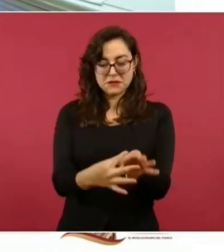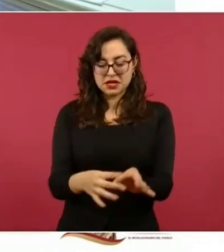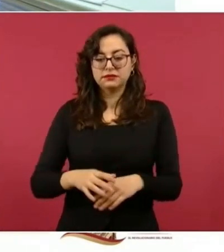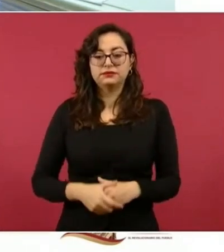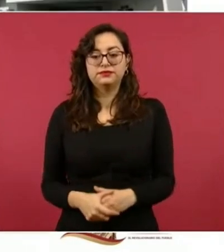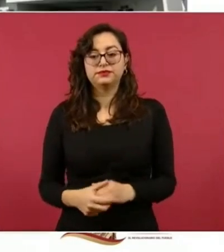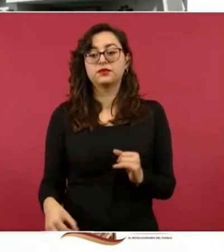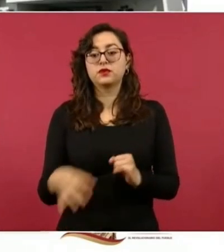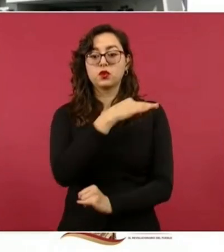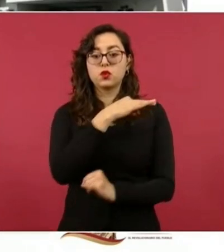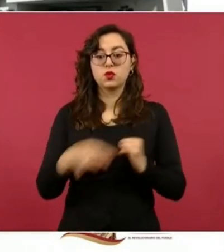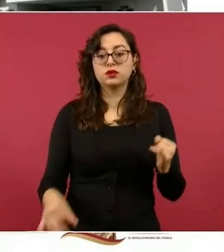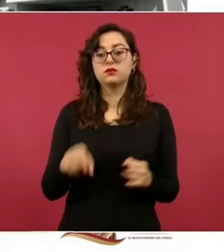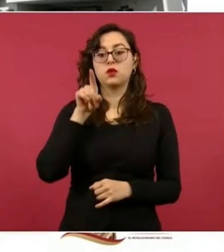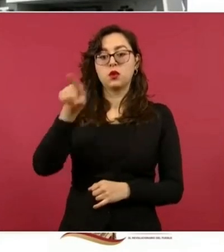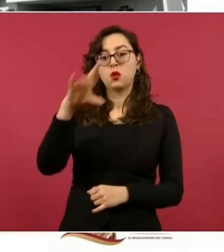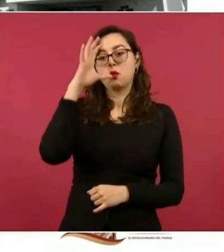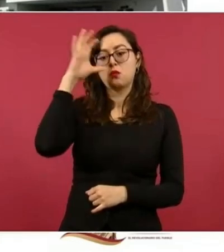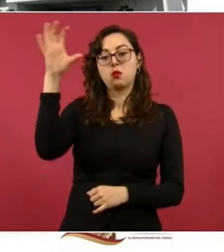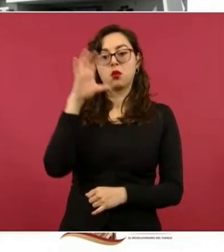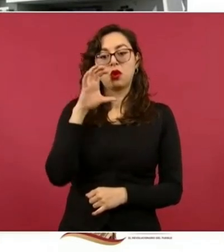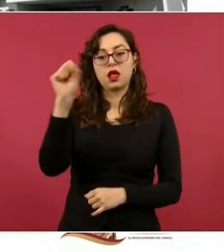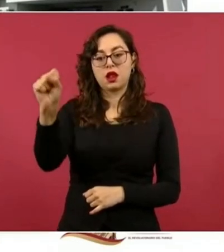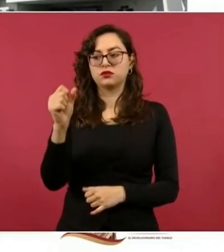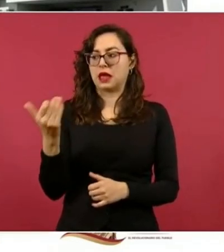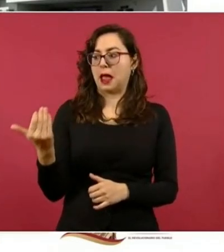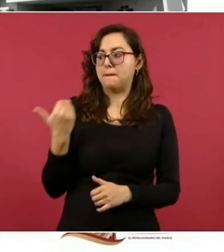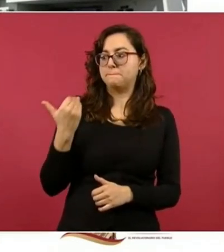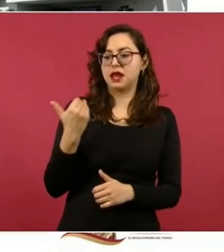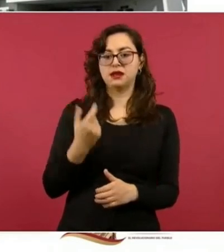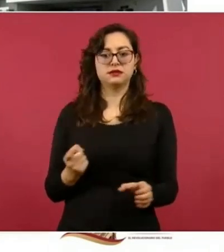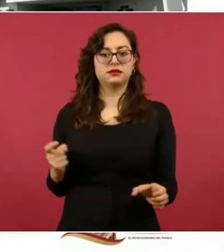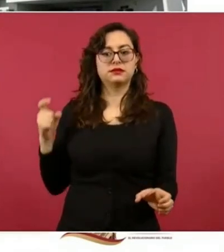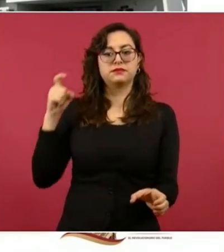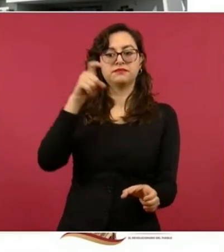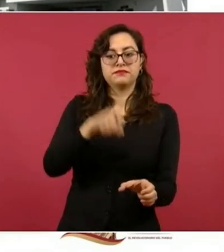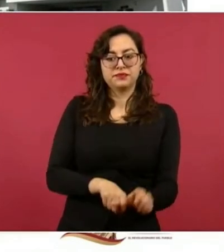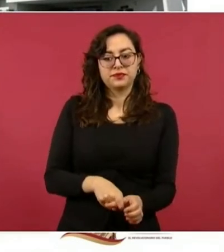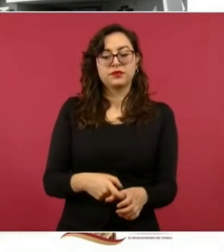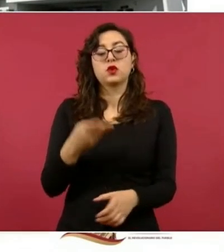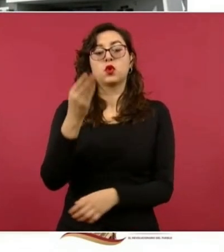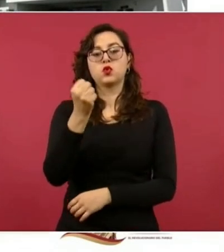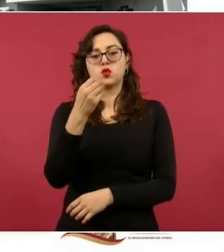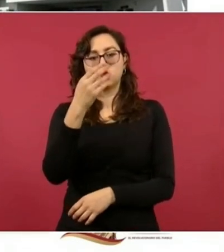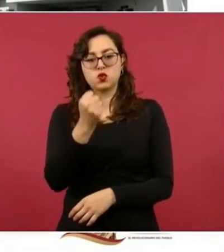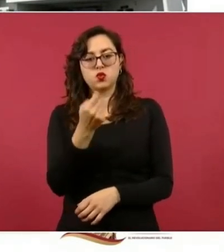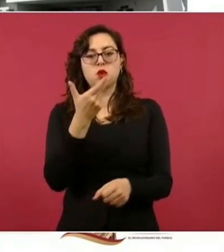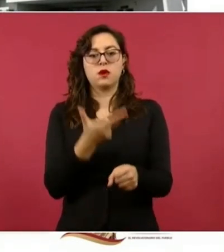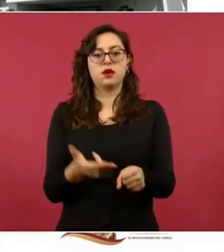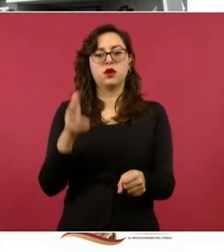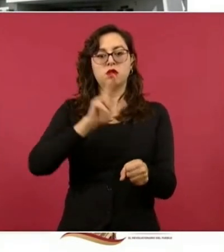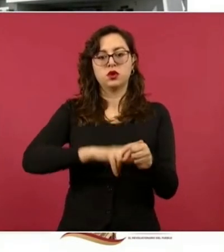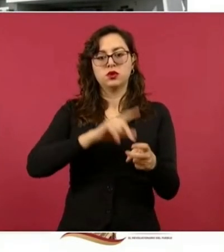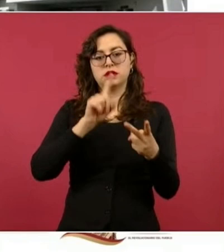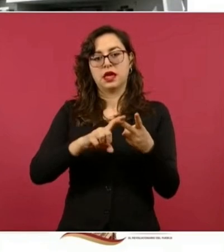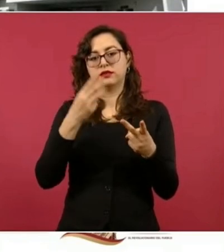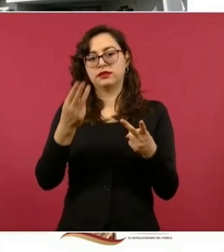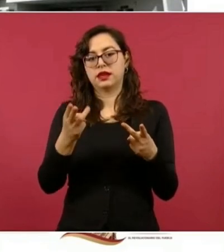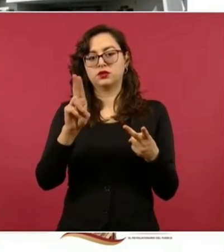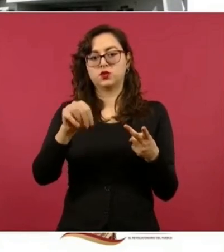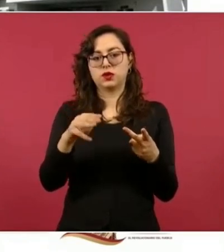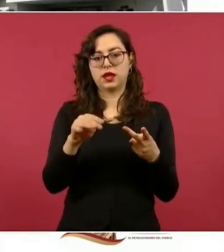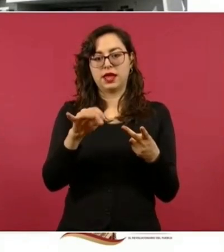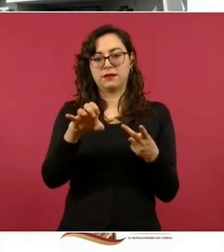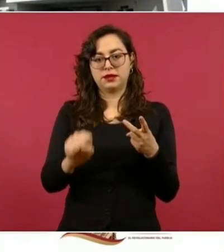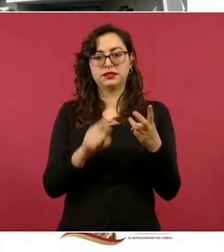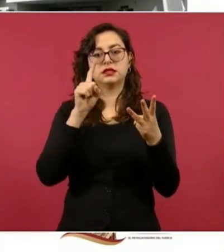de Morelos, el más reciente, donde se operan en 9 hospitales, 3 UNEMs y 204 centros de salud.